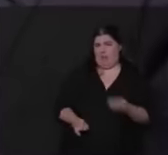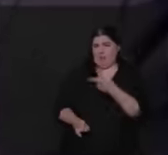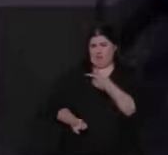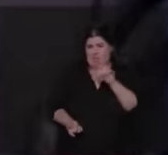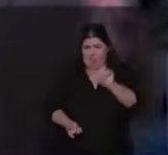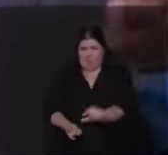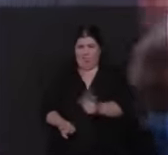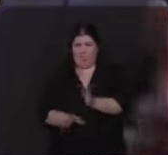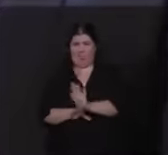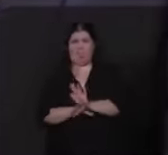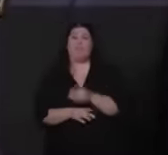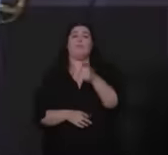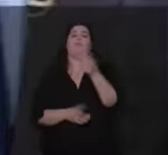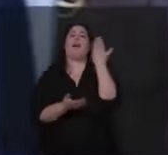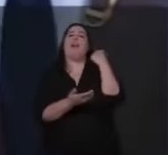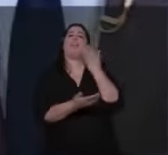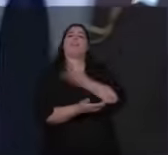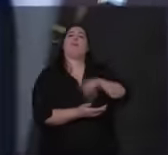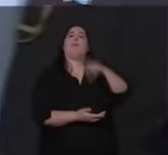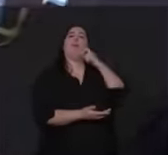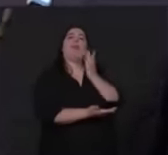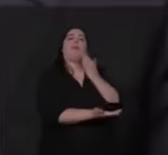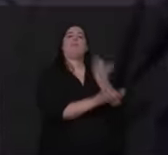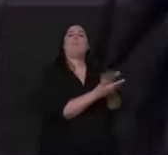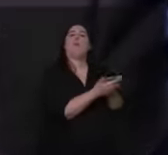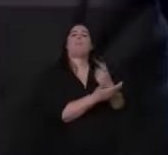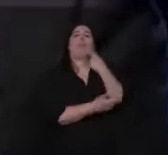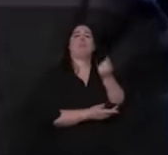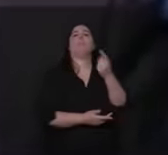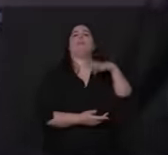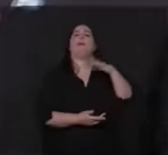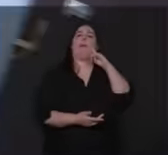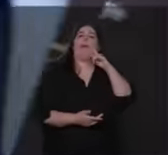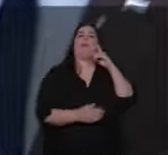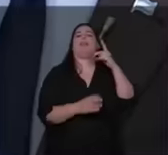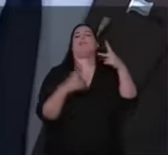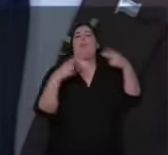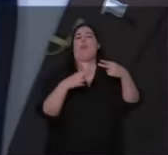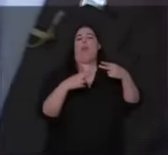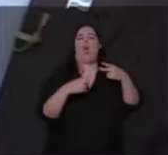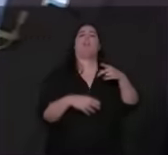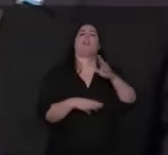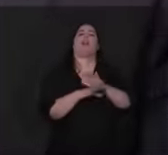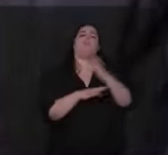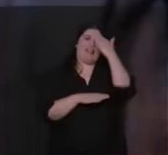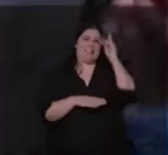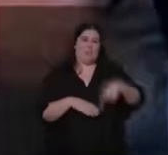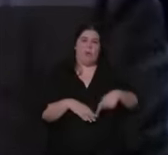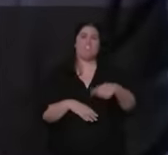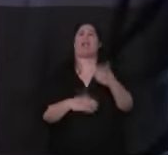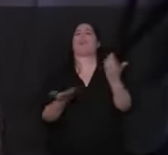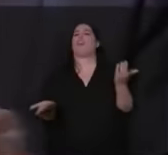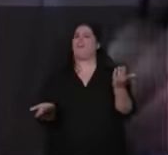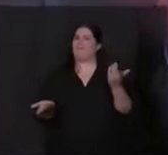sí contra lo que sería la otra. Y le planteaste al FMI un recorte de 15 puntos del PBI que en tu plataforma de campaña habla, y invito a